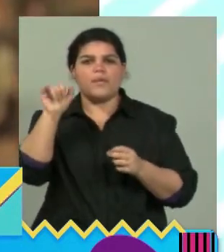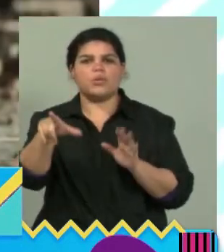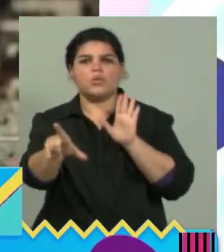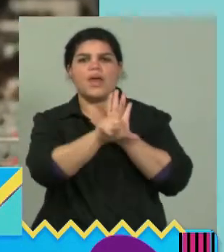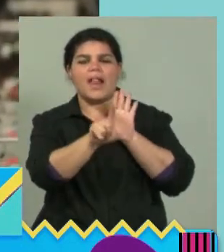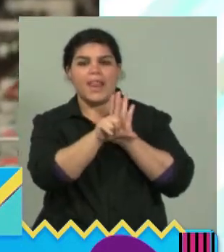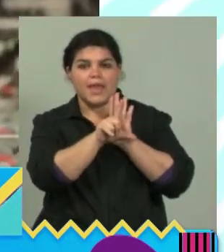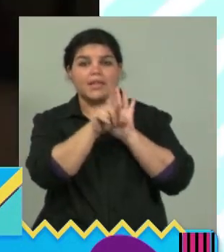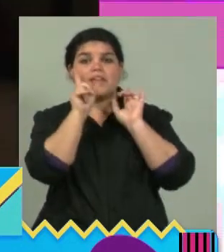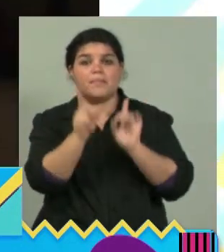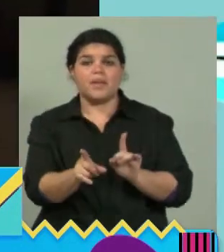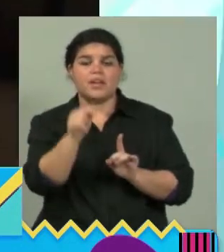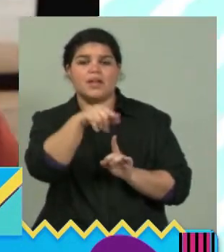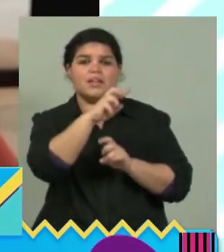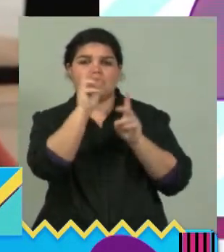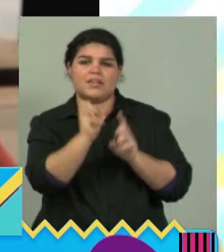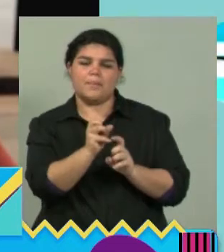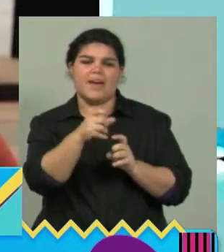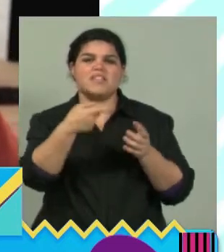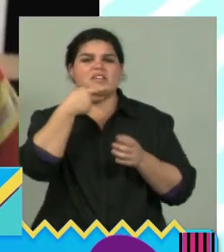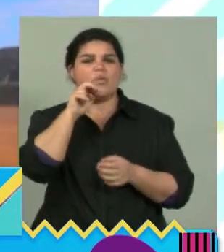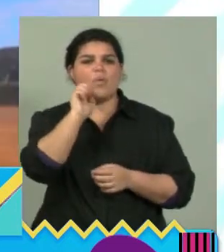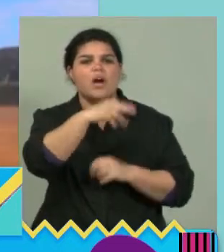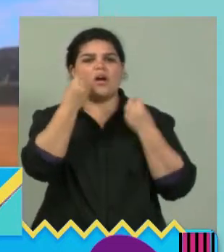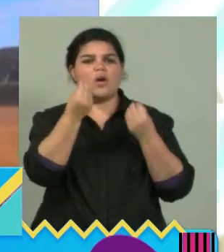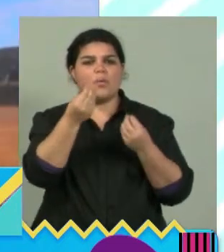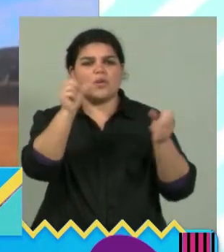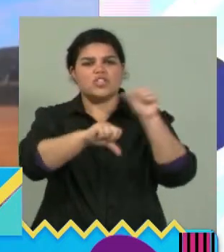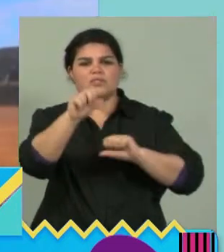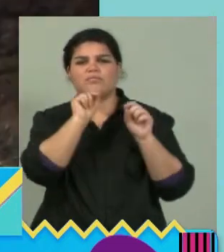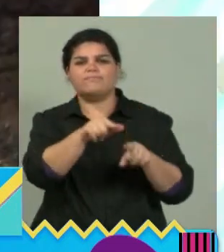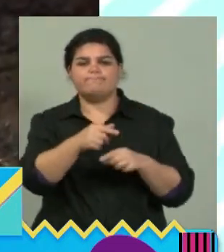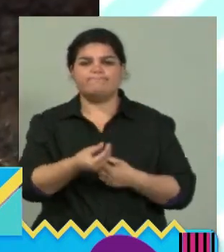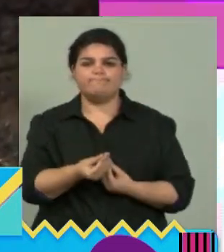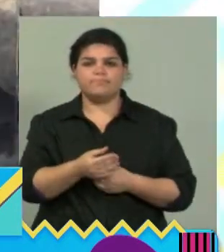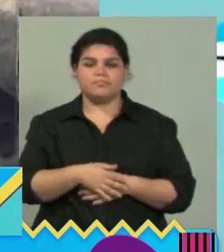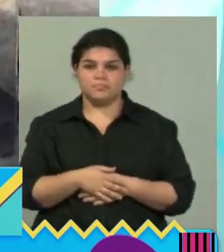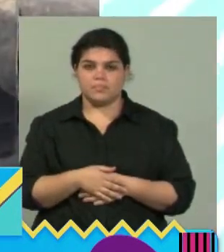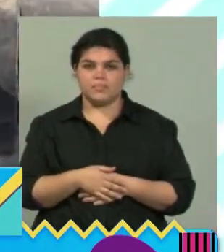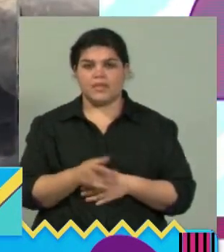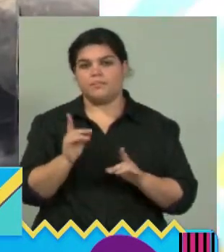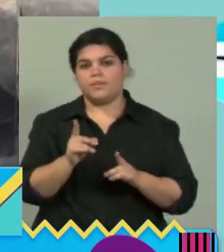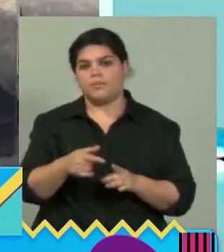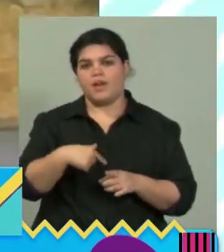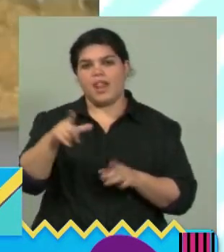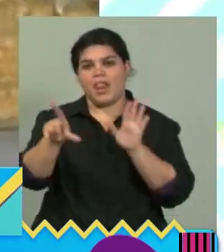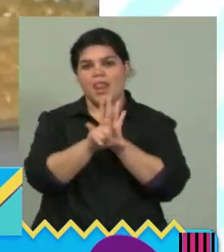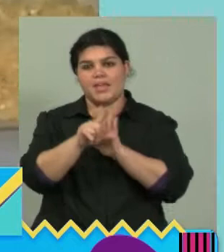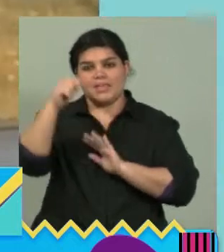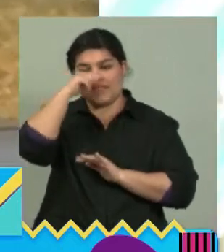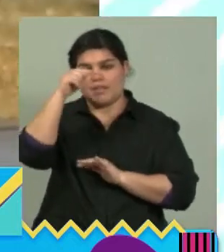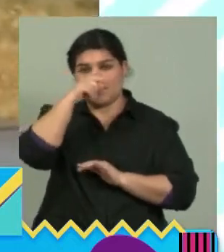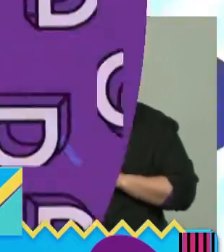con respecto a este tipo de sustancias? Bueno, si nosotros hubiésemos tenido una 7722 en San